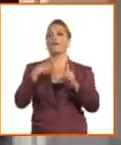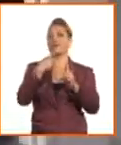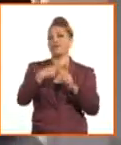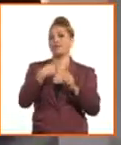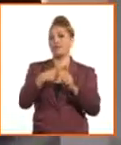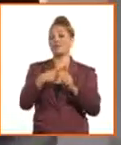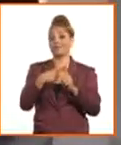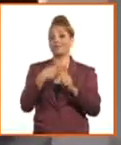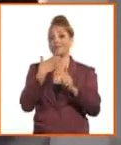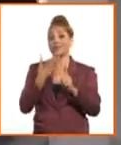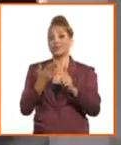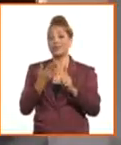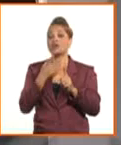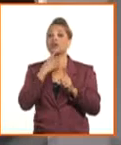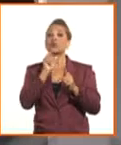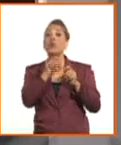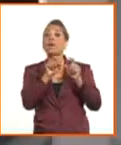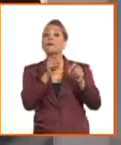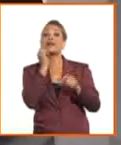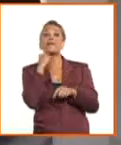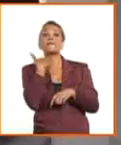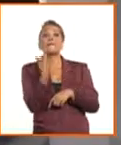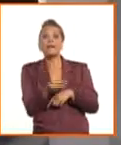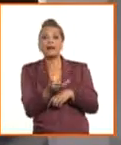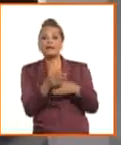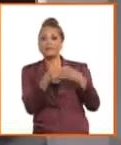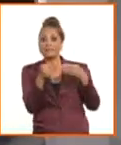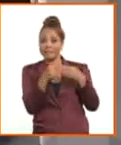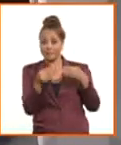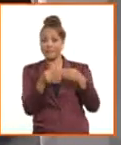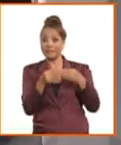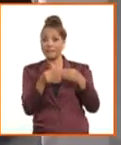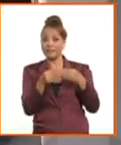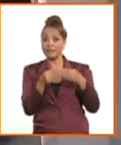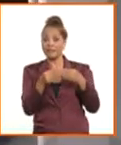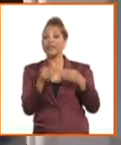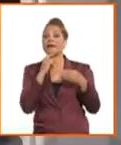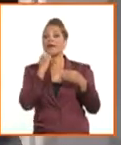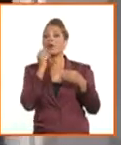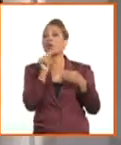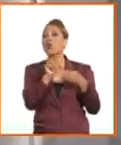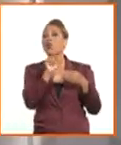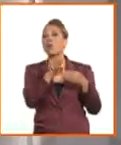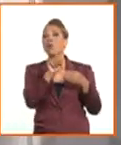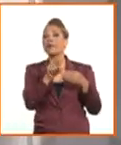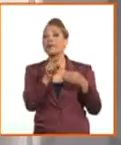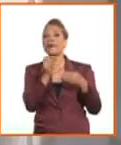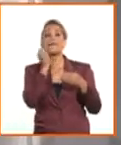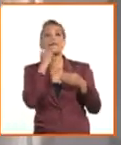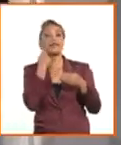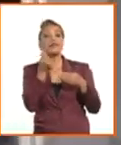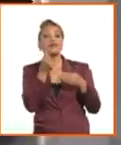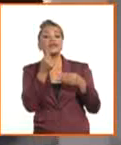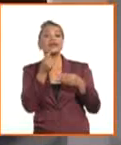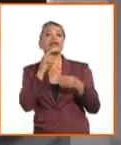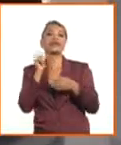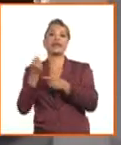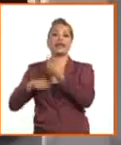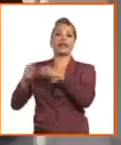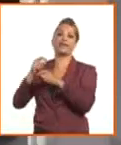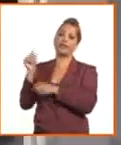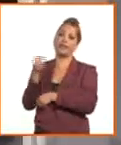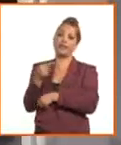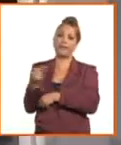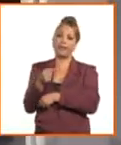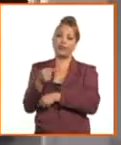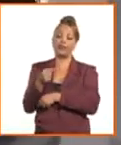que tú compres más divisas, estoy hablando ahora como Estado, ¿no? Compres más divisas que la divisa que tú vendes. Y ese resultado